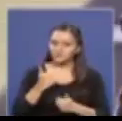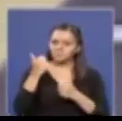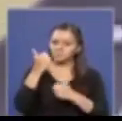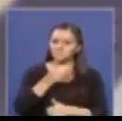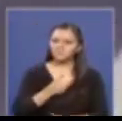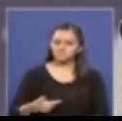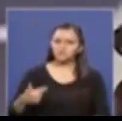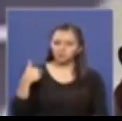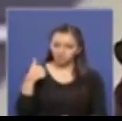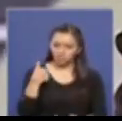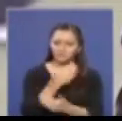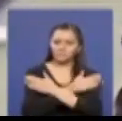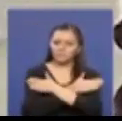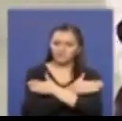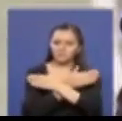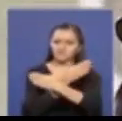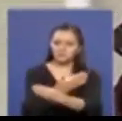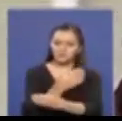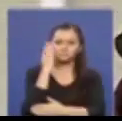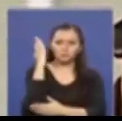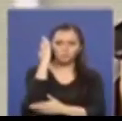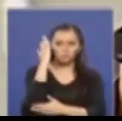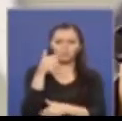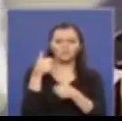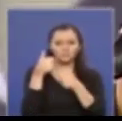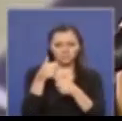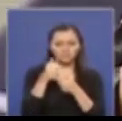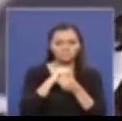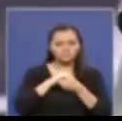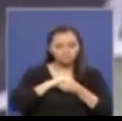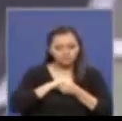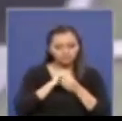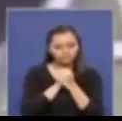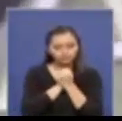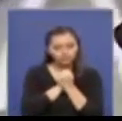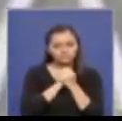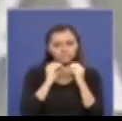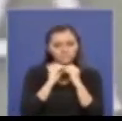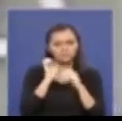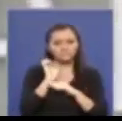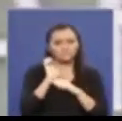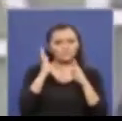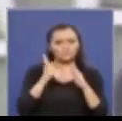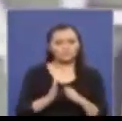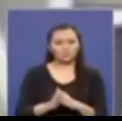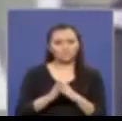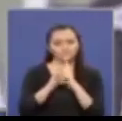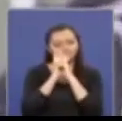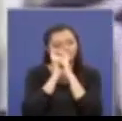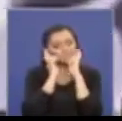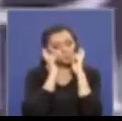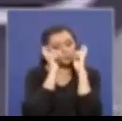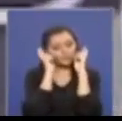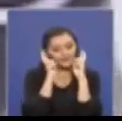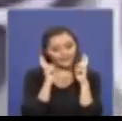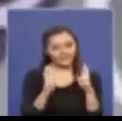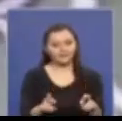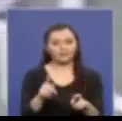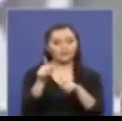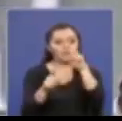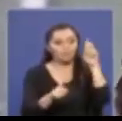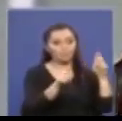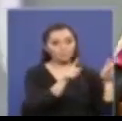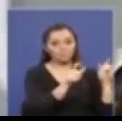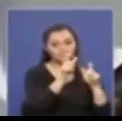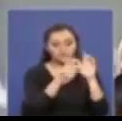elemental, ese respeto elemental, ese cariño, esa fraternidad elemental entre ecuatorianos. Ojalá que algunos